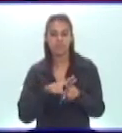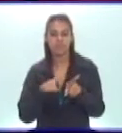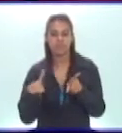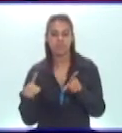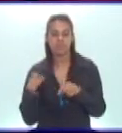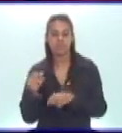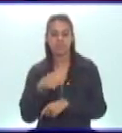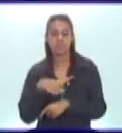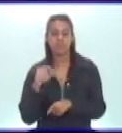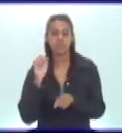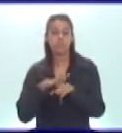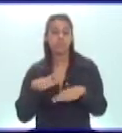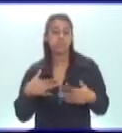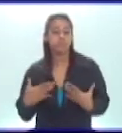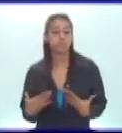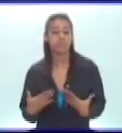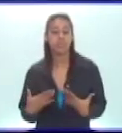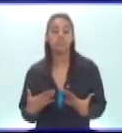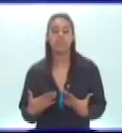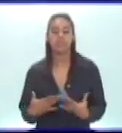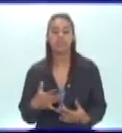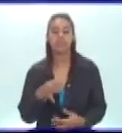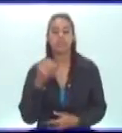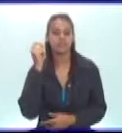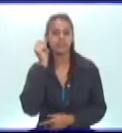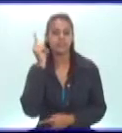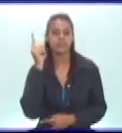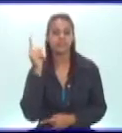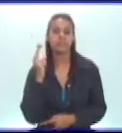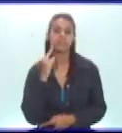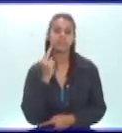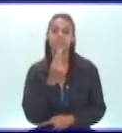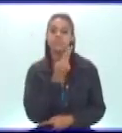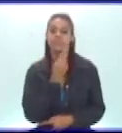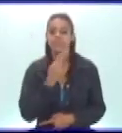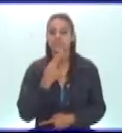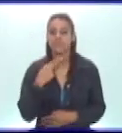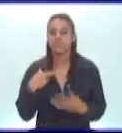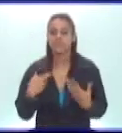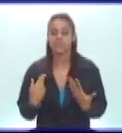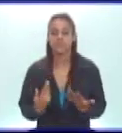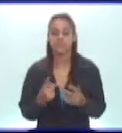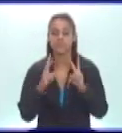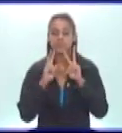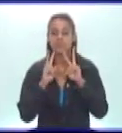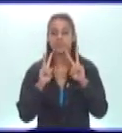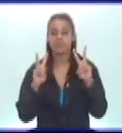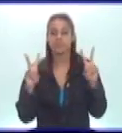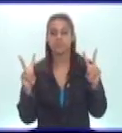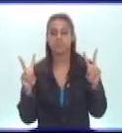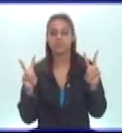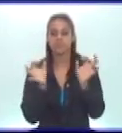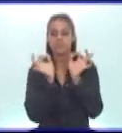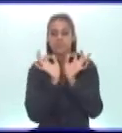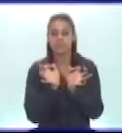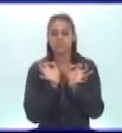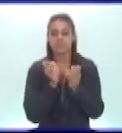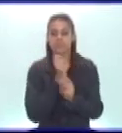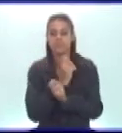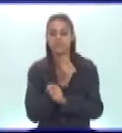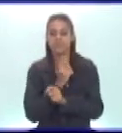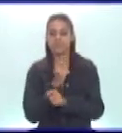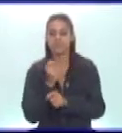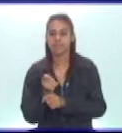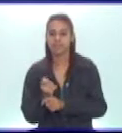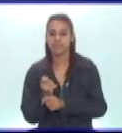Comenzamos nuestra presentación refiriéndonos a una idea de José Martí. Puesto que se vive, justo es que donde se